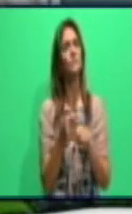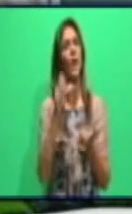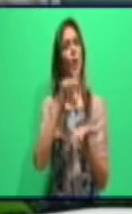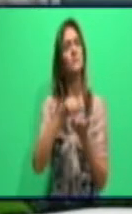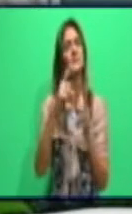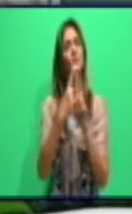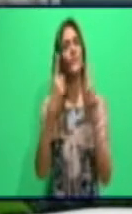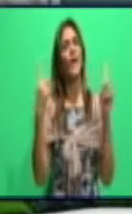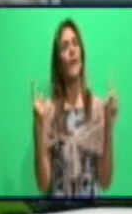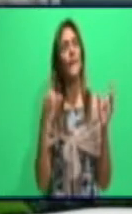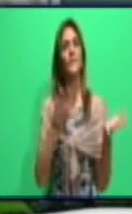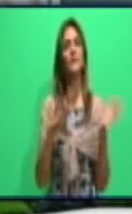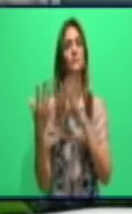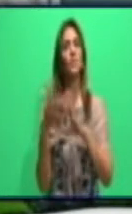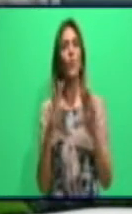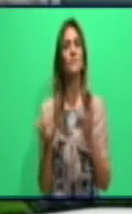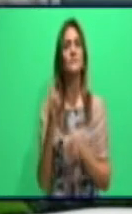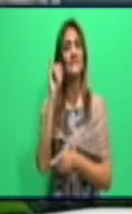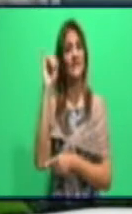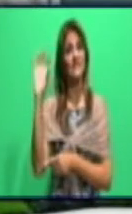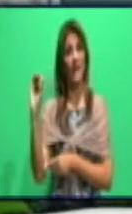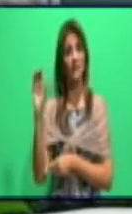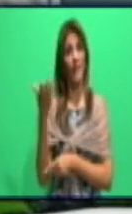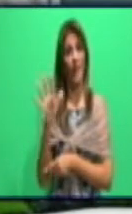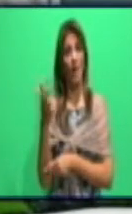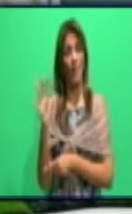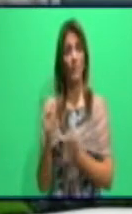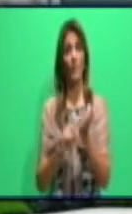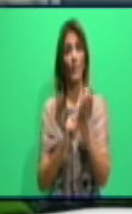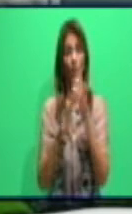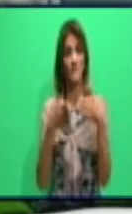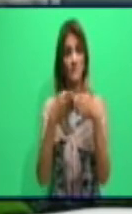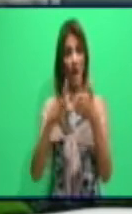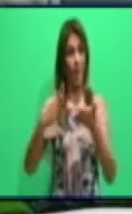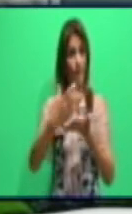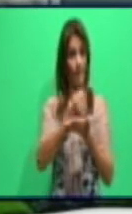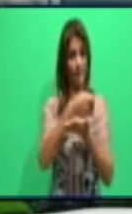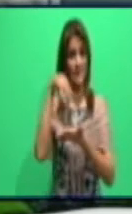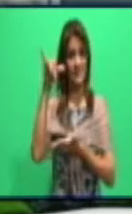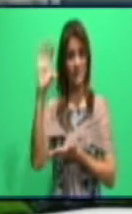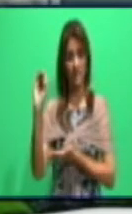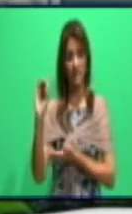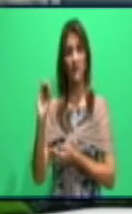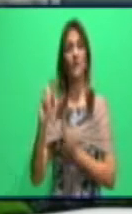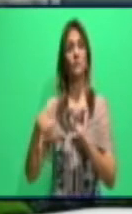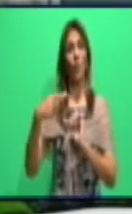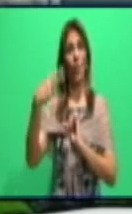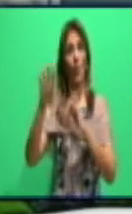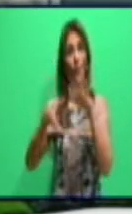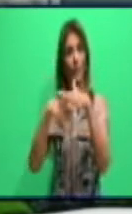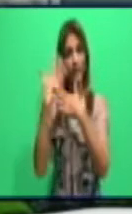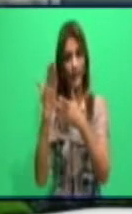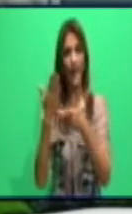cifra cerca de los 60 centros de aislamiento en toda la provincia, cada día siguen recibiendo